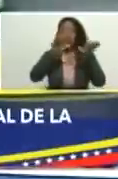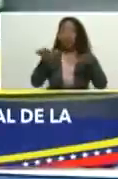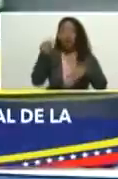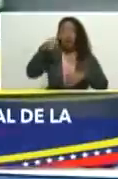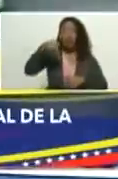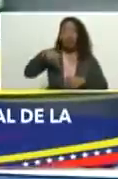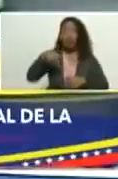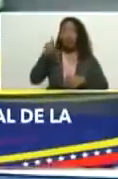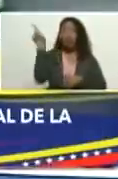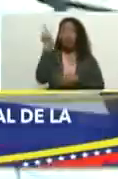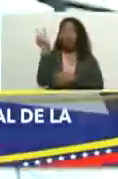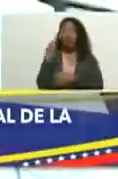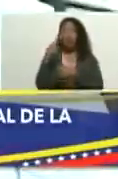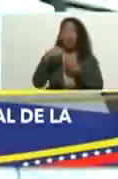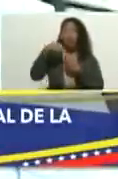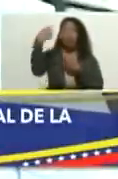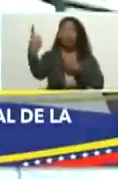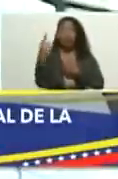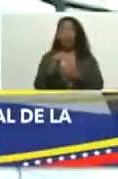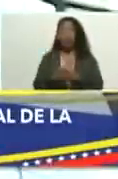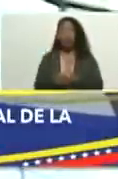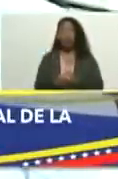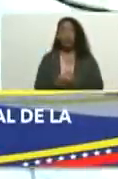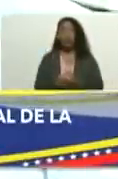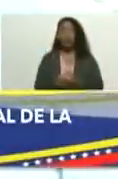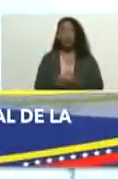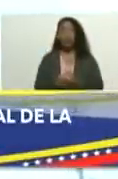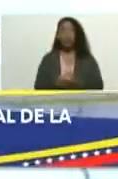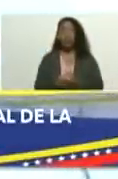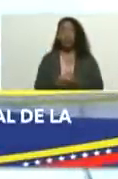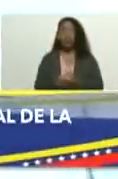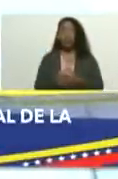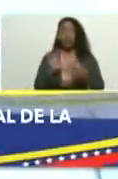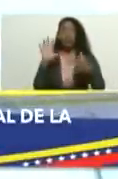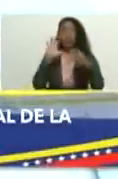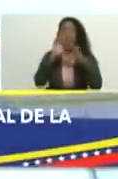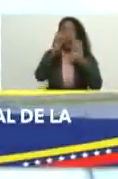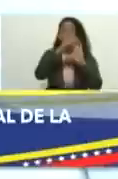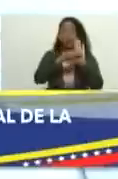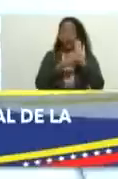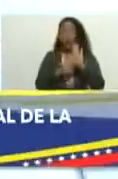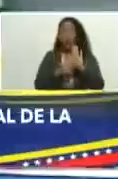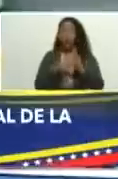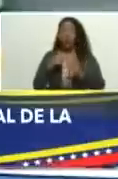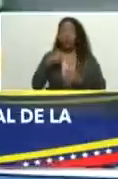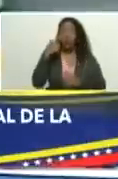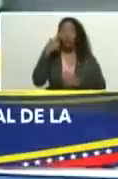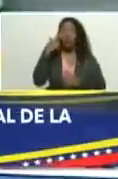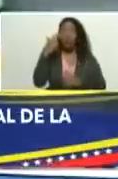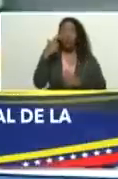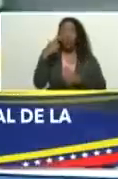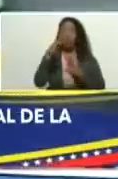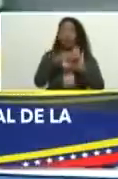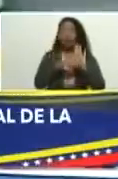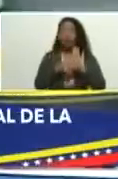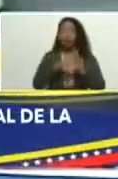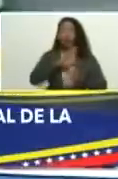es, ¿está sujeto a la norma nuestra de sustituir importaciones